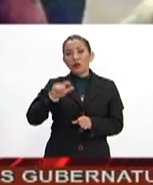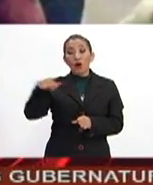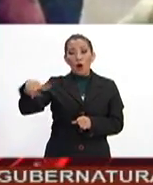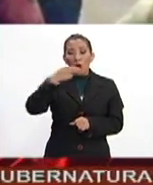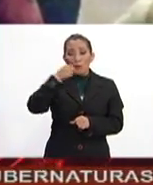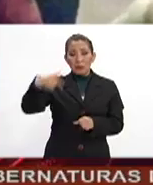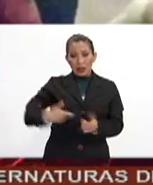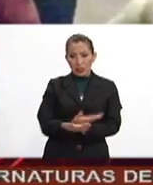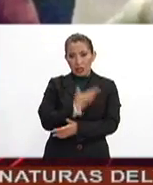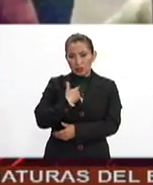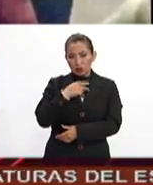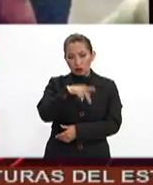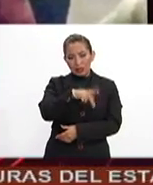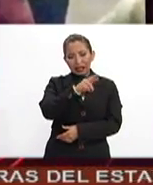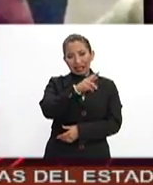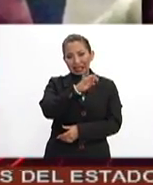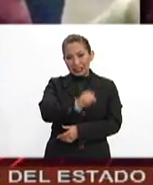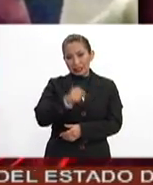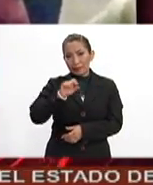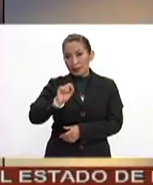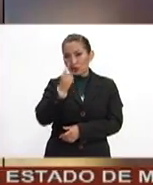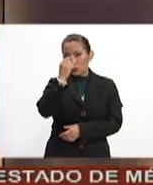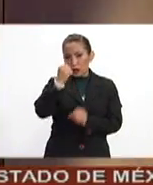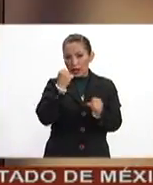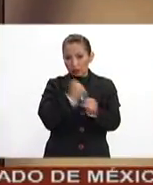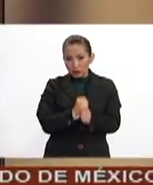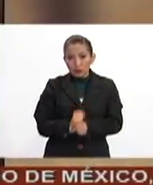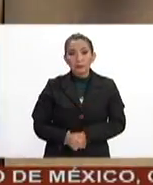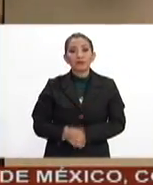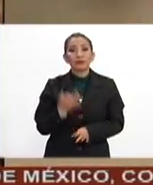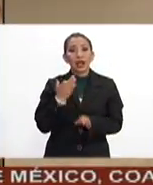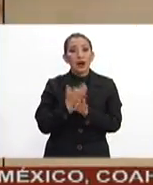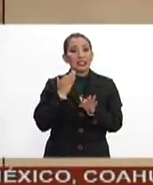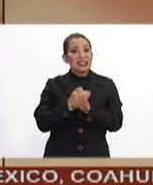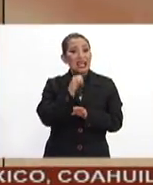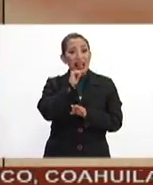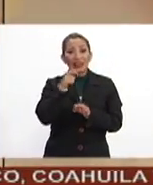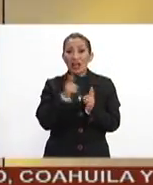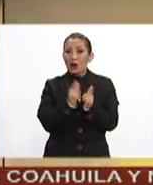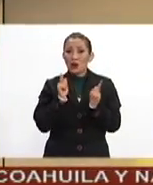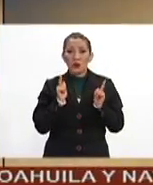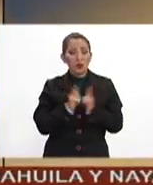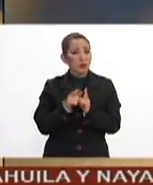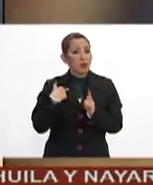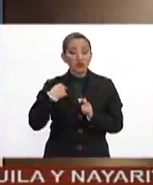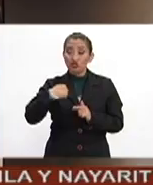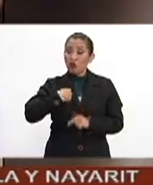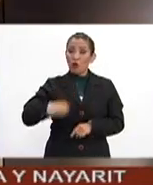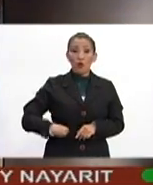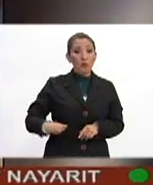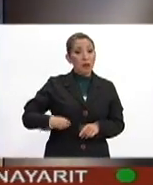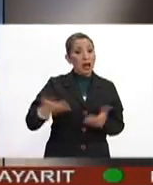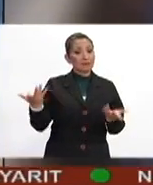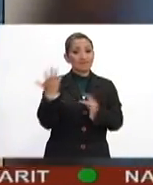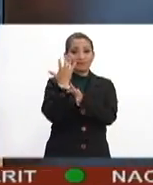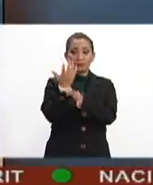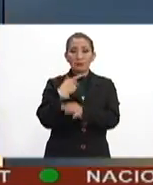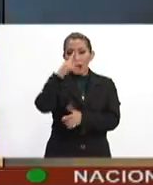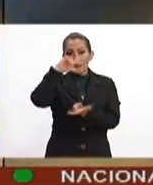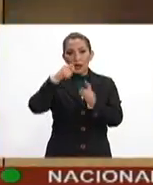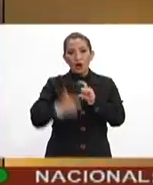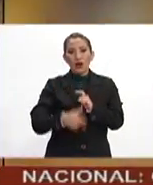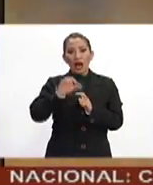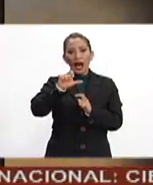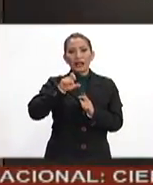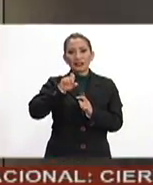un ciudadano de origen kirguís de 21 años. Hasta el momento, ningún grupo terrorista se ha reivindicado el ataque. Para